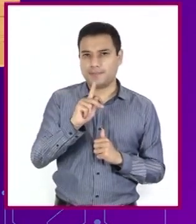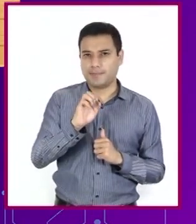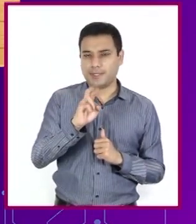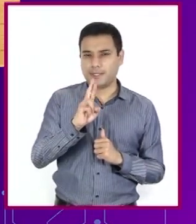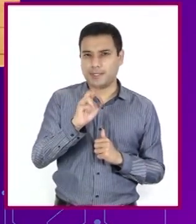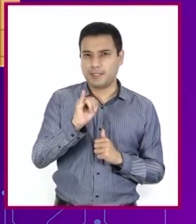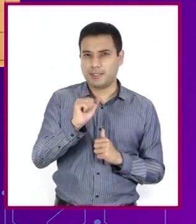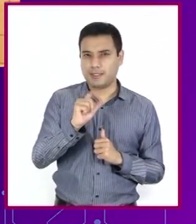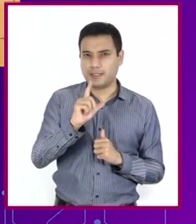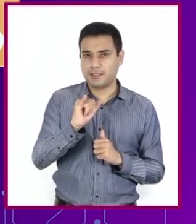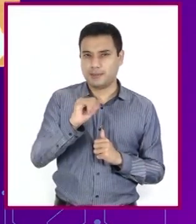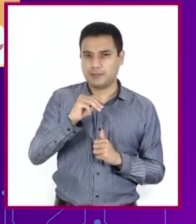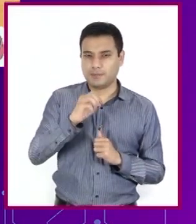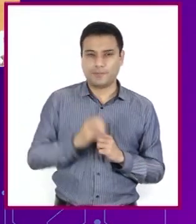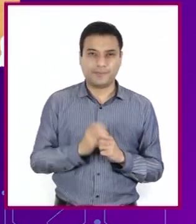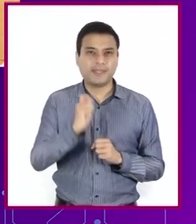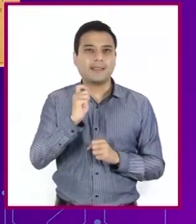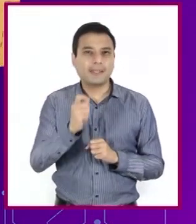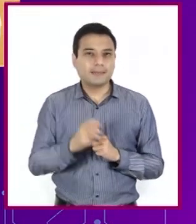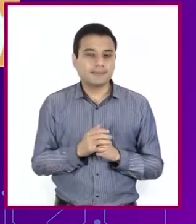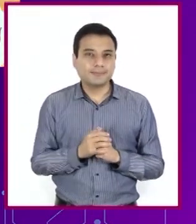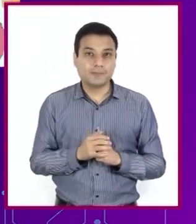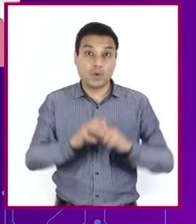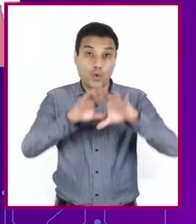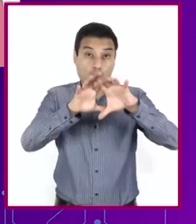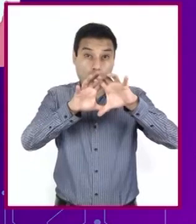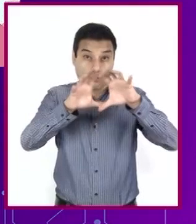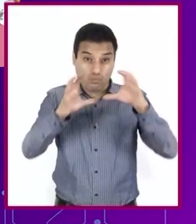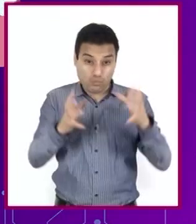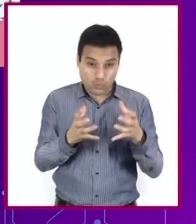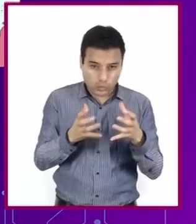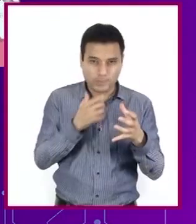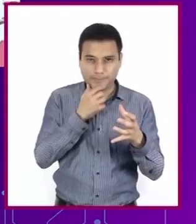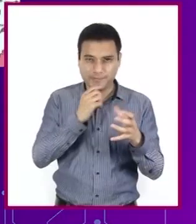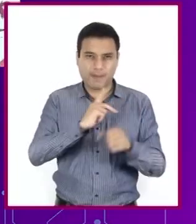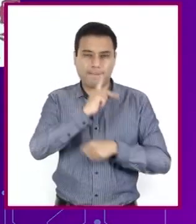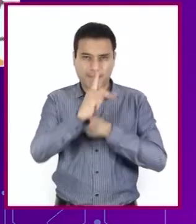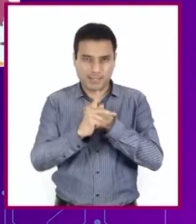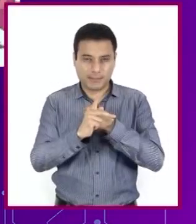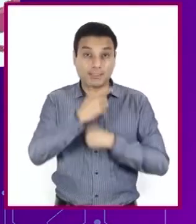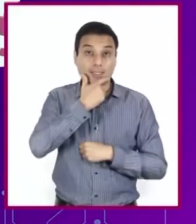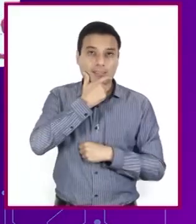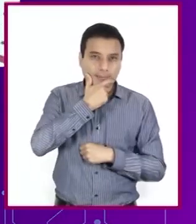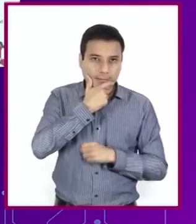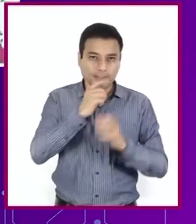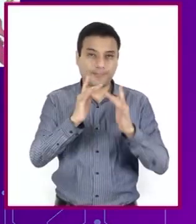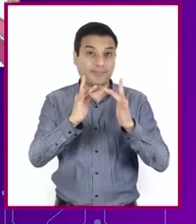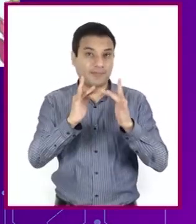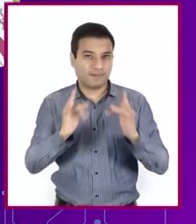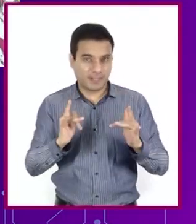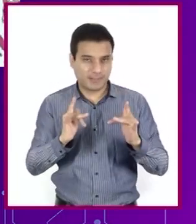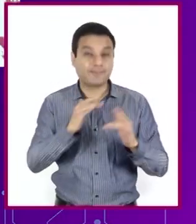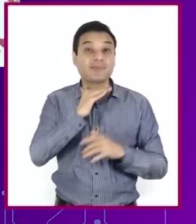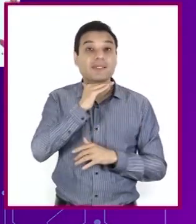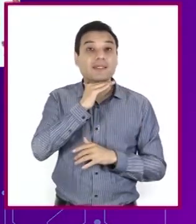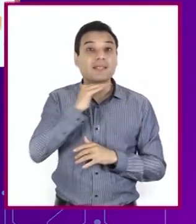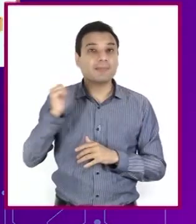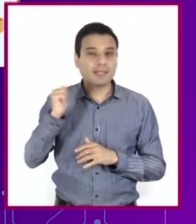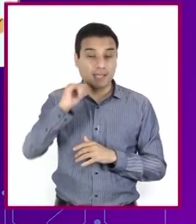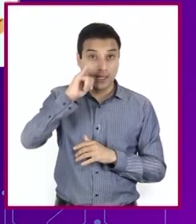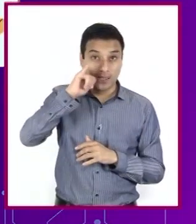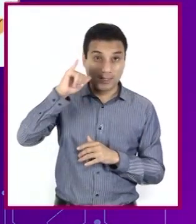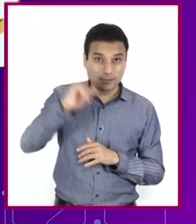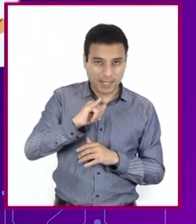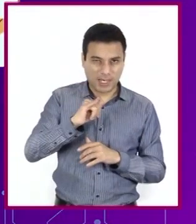decir, se trataba del reparto del mundo entre algunas naciones como Gran Bretaña, Francia, Alemania,